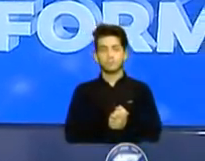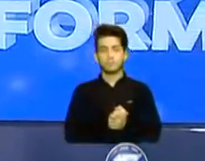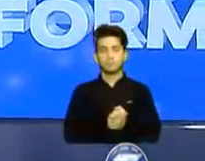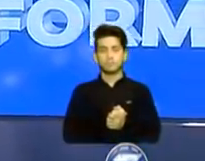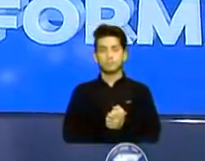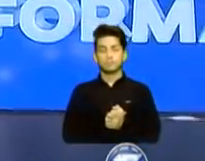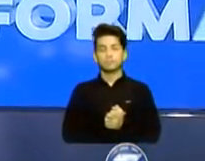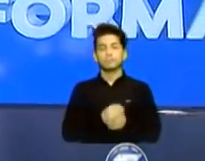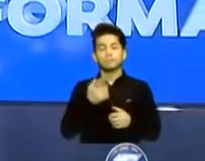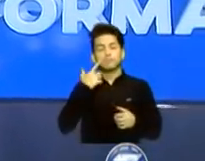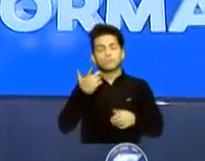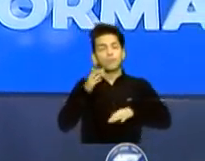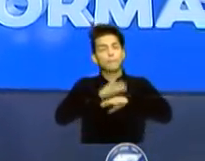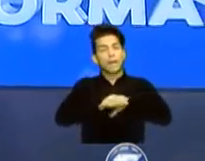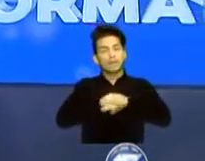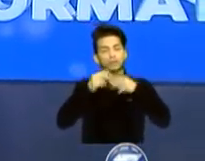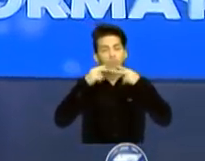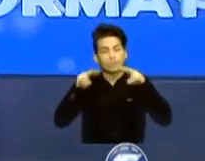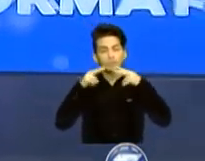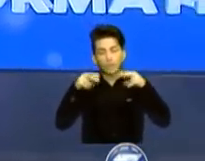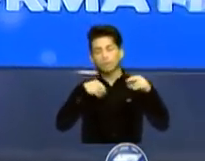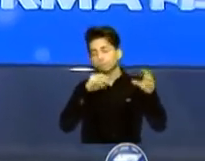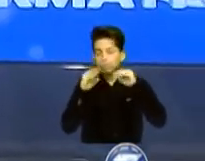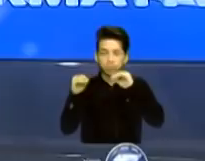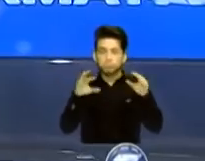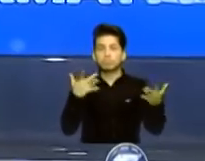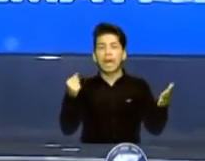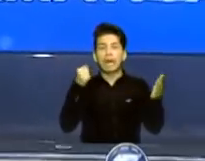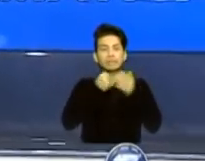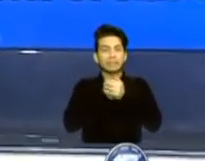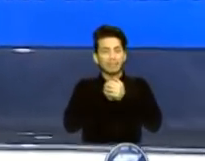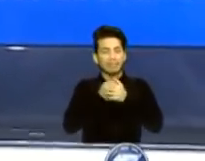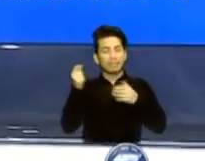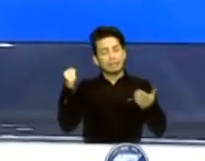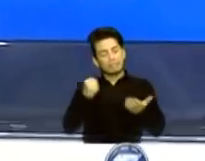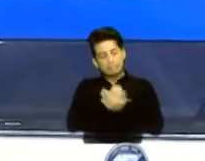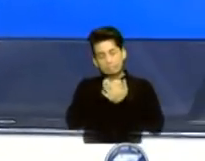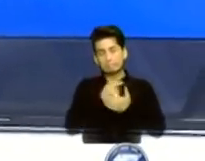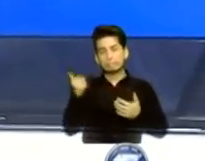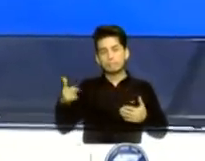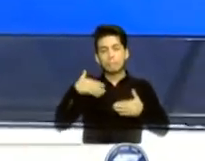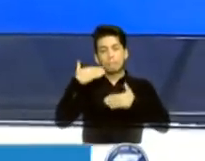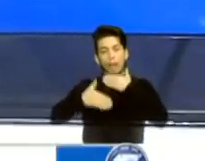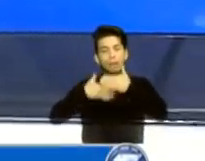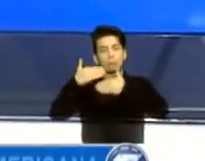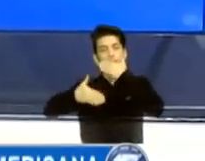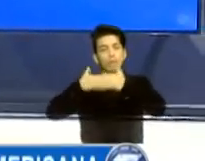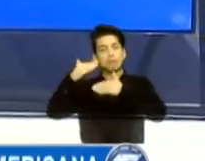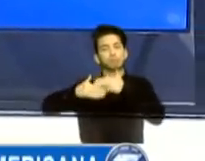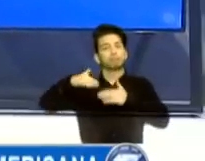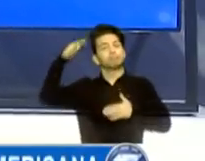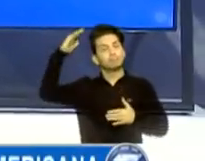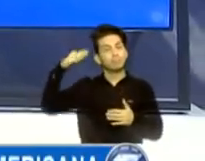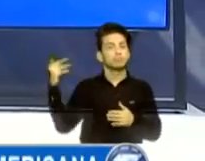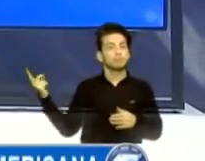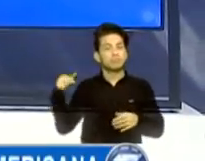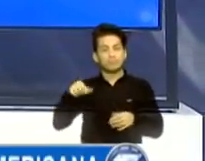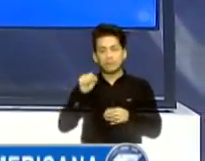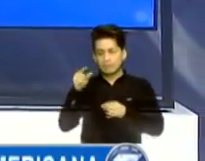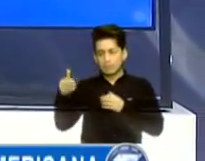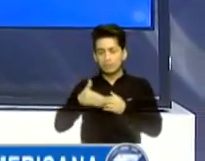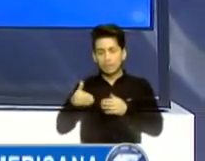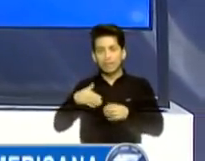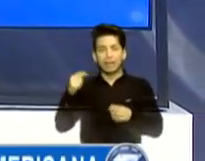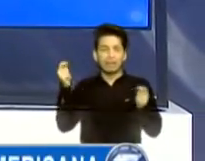Continuamos con las noticias y seguimos hablando de accidentes de tránsito que lamentablemente van en aumento a vísperas de las fiestas de fin de año. Esta